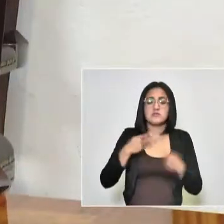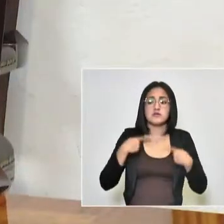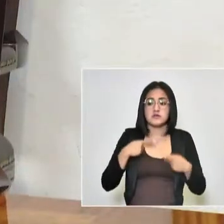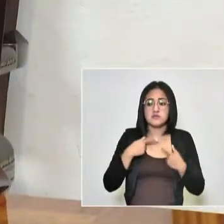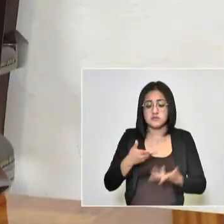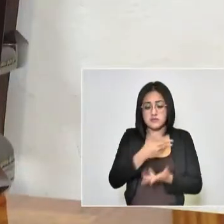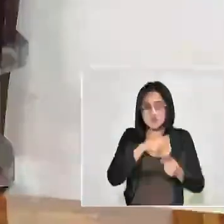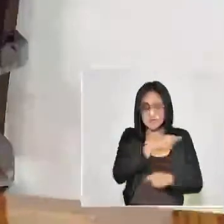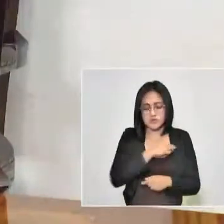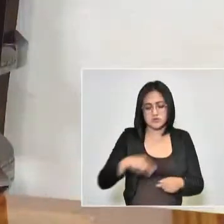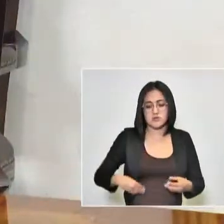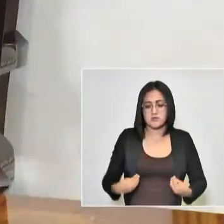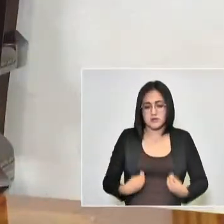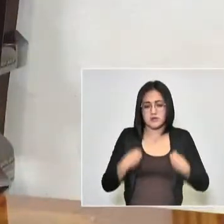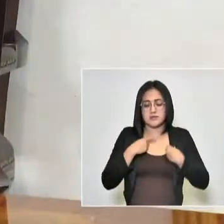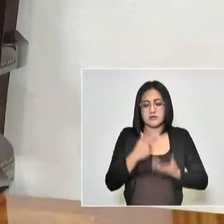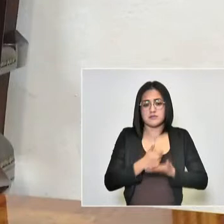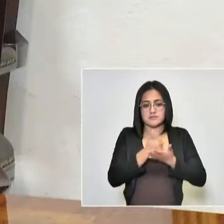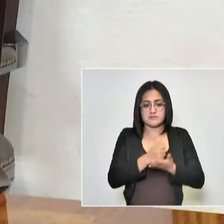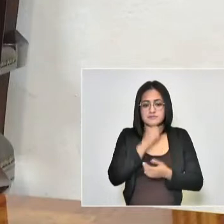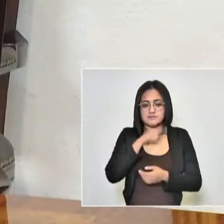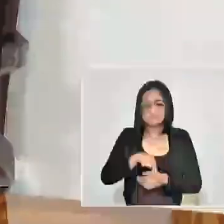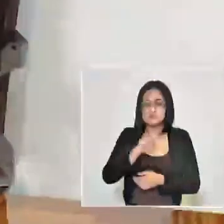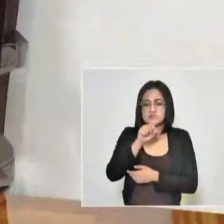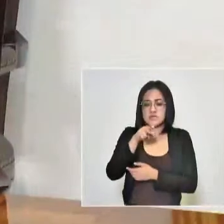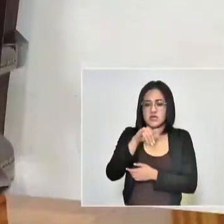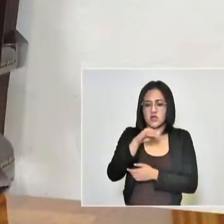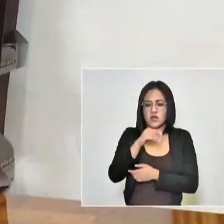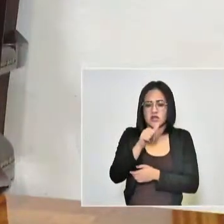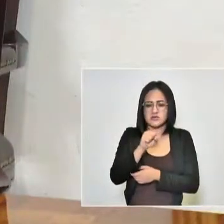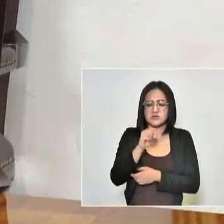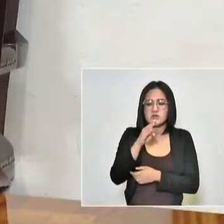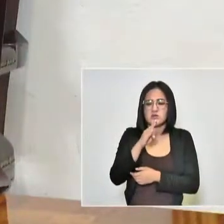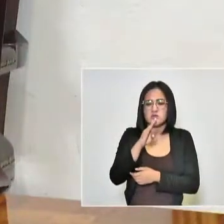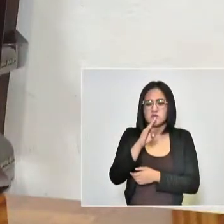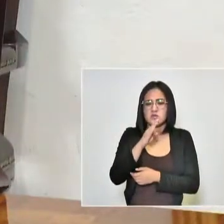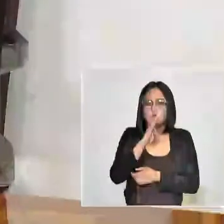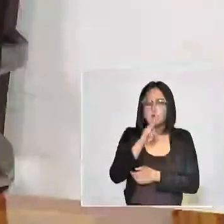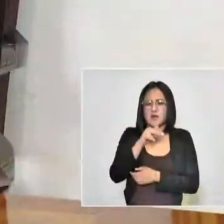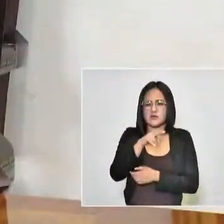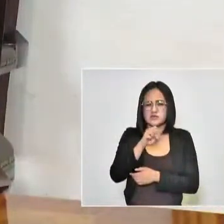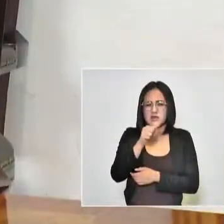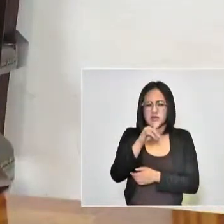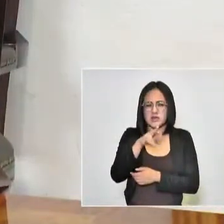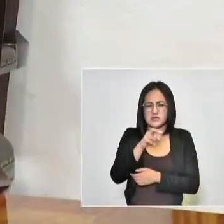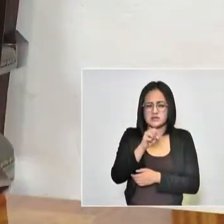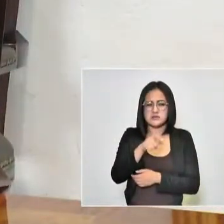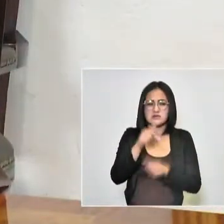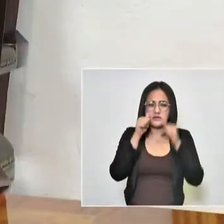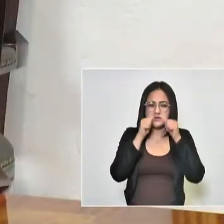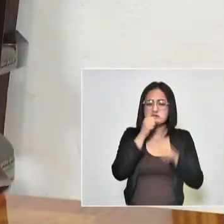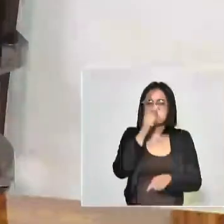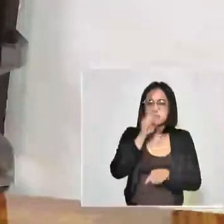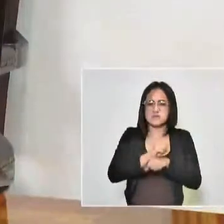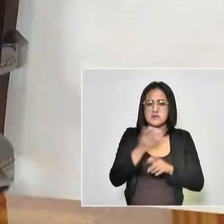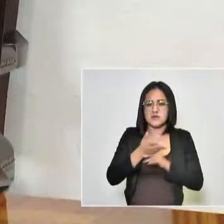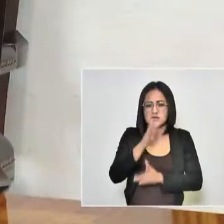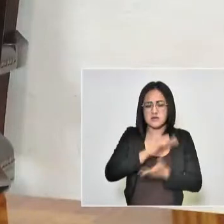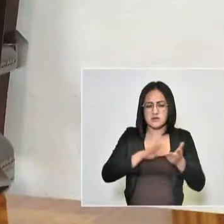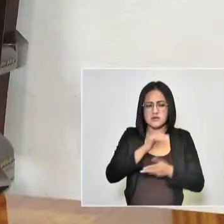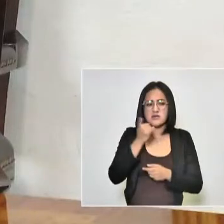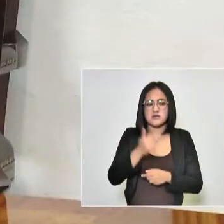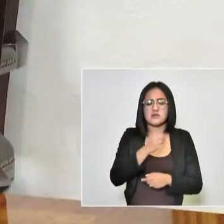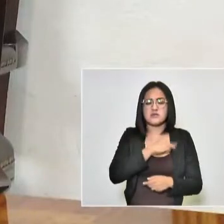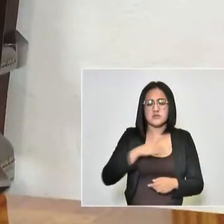del municipio, y en San Nicolás, Buenos Aires, tenemos un incendio activo, atendido por la Secretaría de Medio Ambiente y por